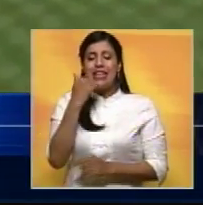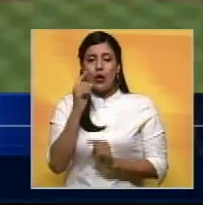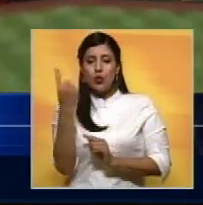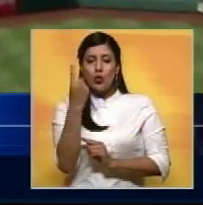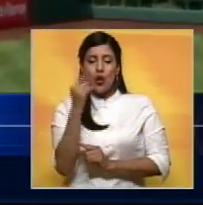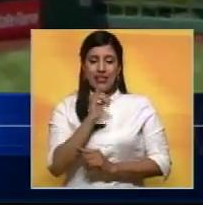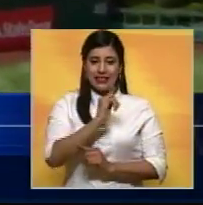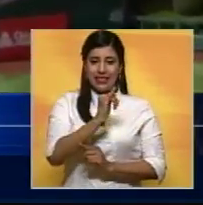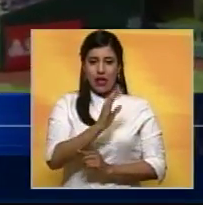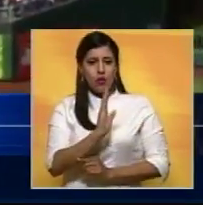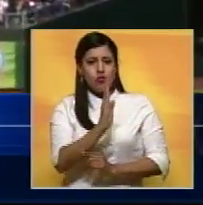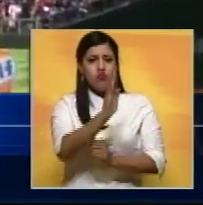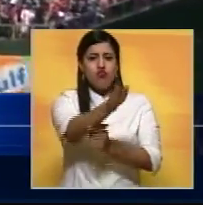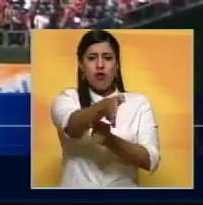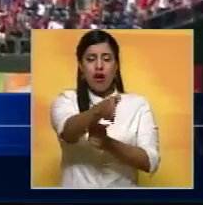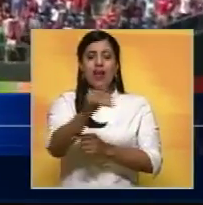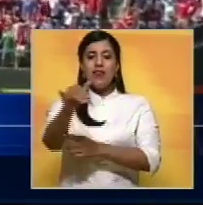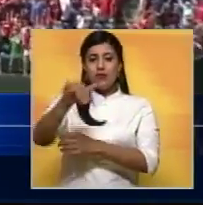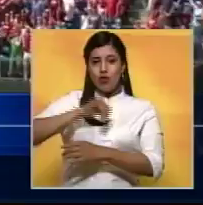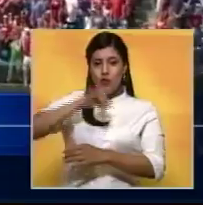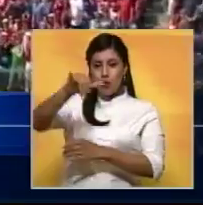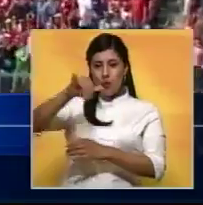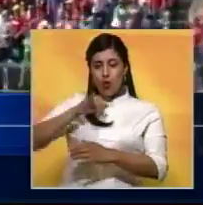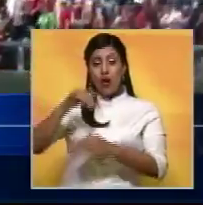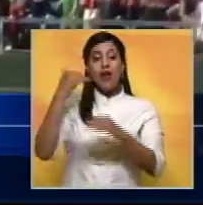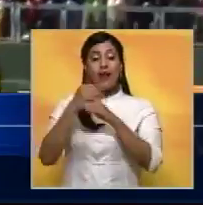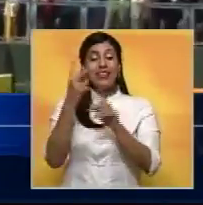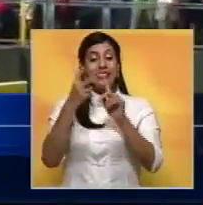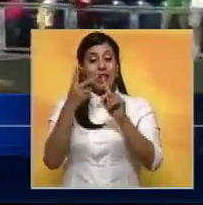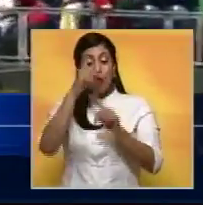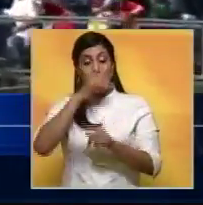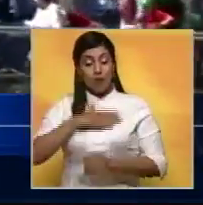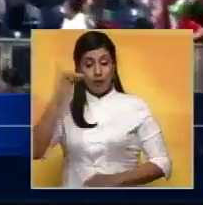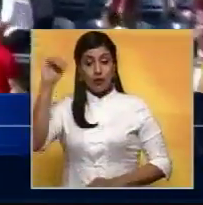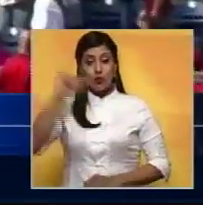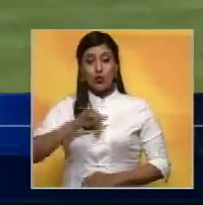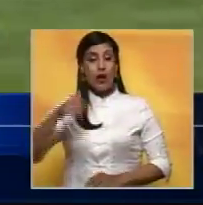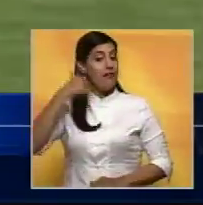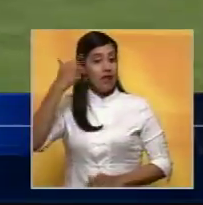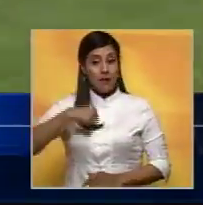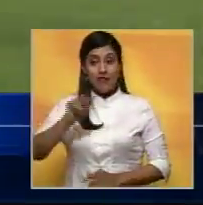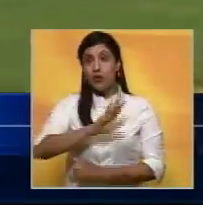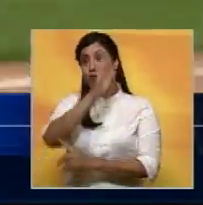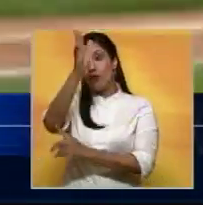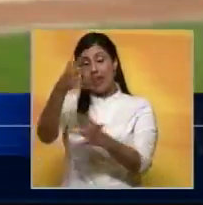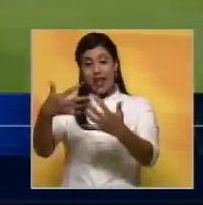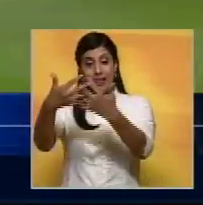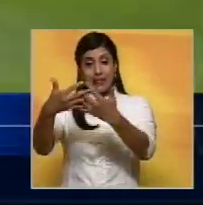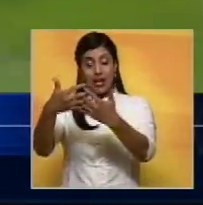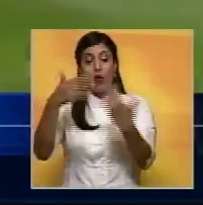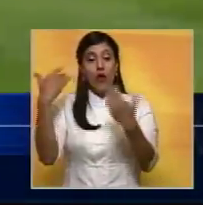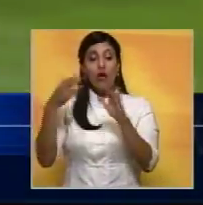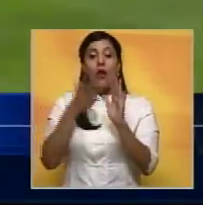la izquierda. Back to back to back. Segundo del año para el zuliano que se fue de 4-1 en el triunfo